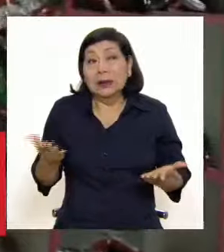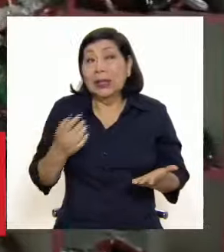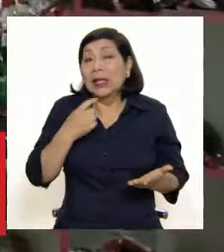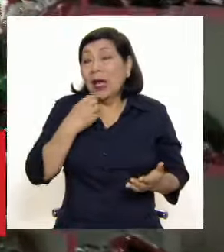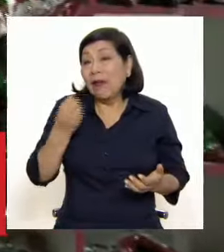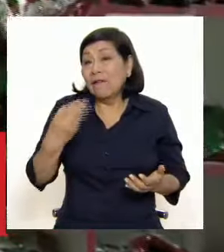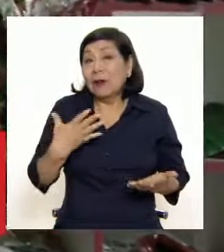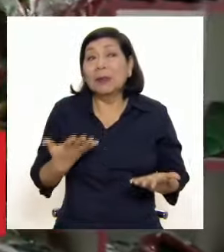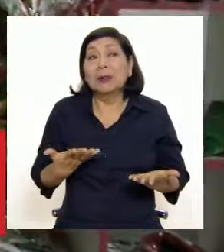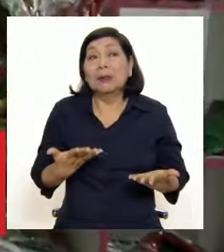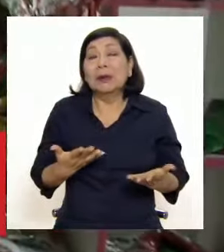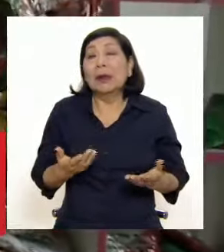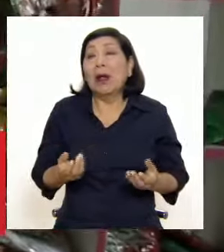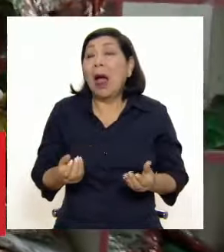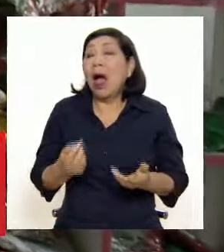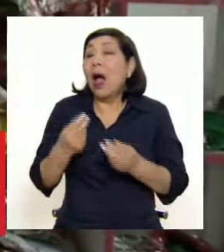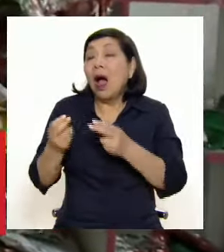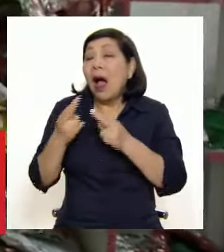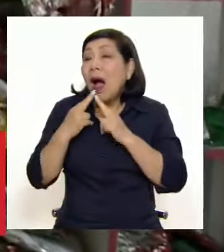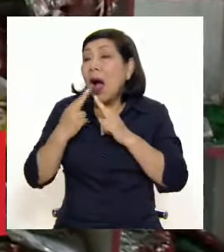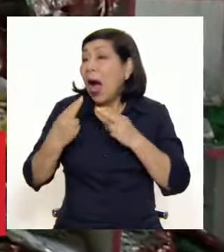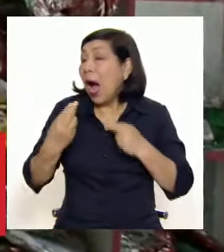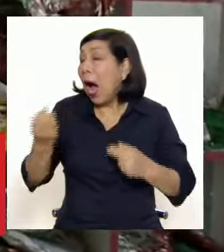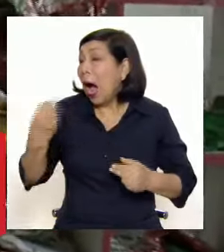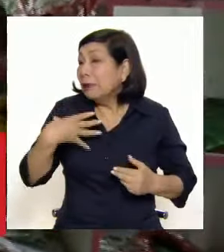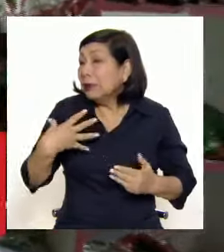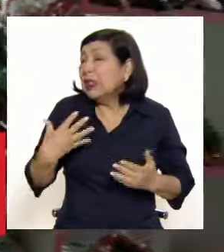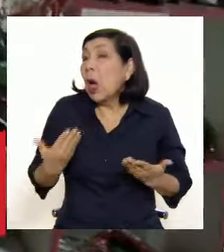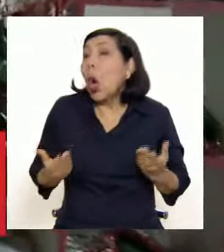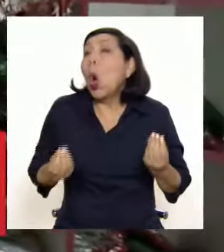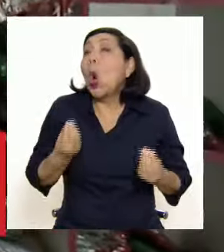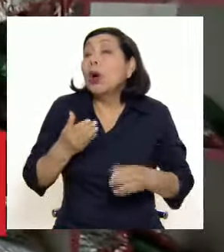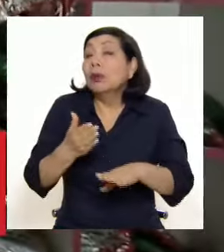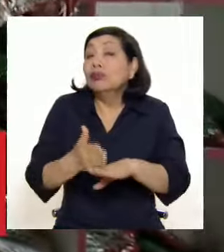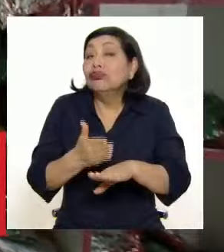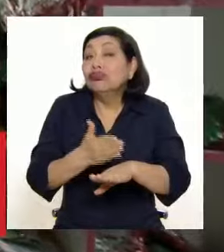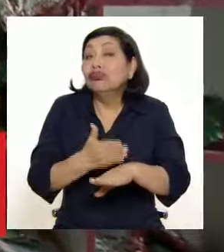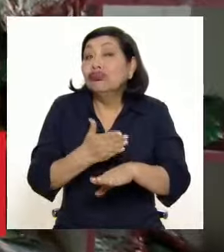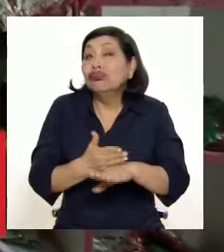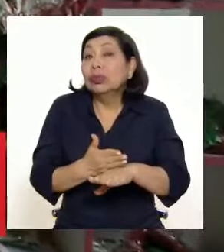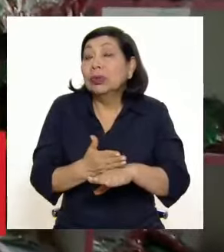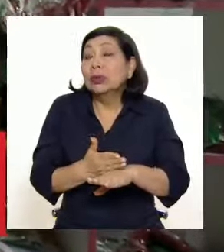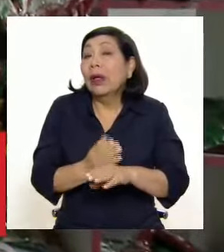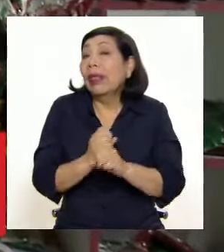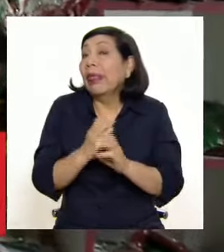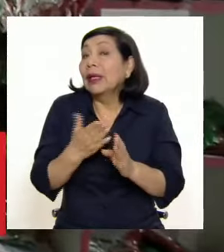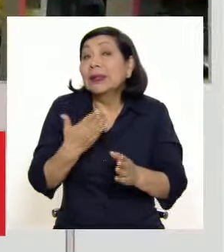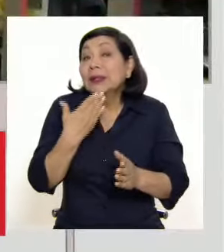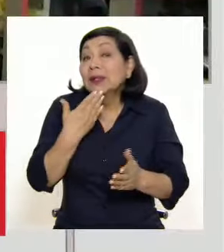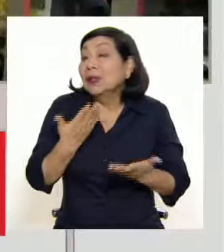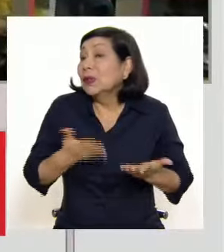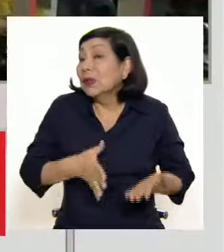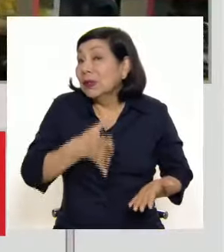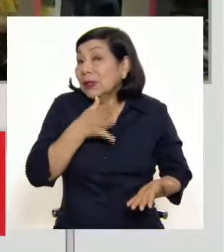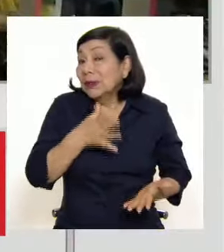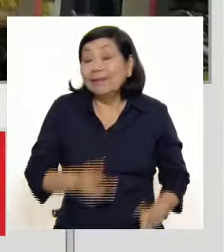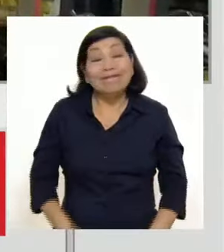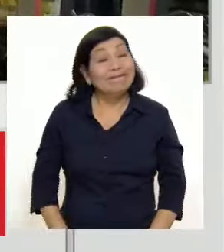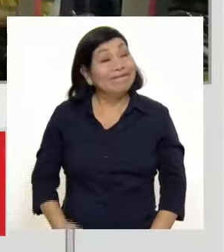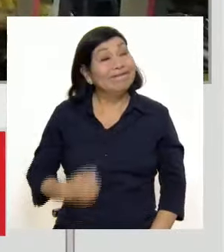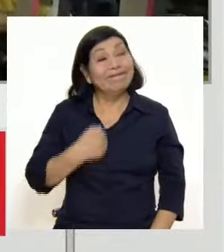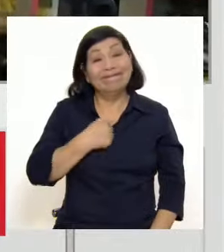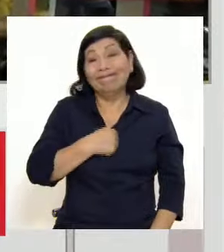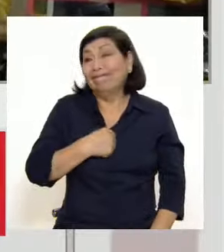les informe. No han recibido ninguna información de cómo va a ser el desarrollo de las actividades el resto del día. Bueno, es una